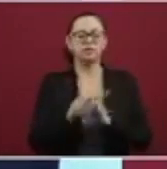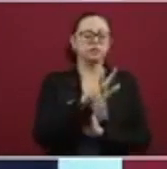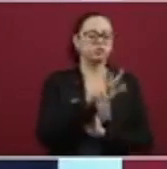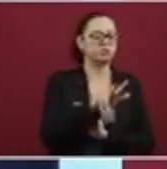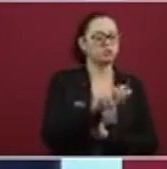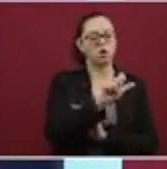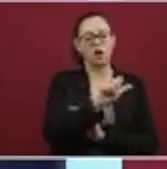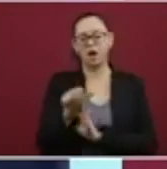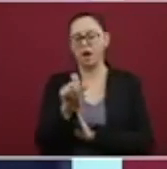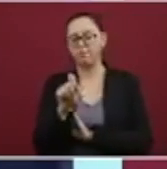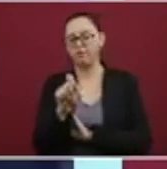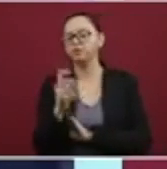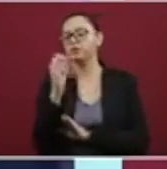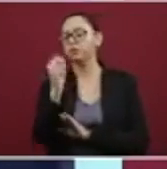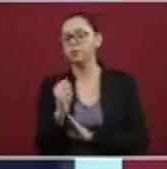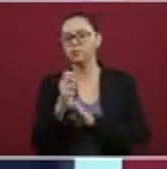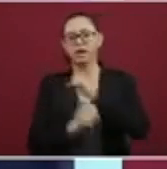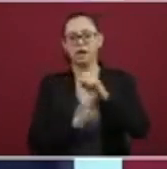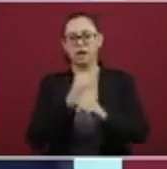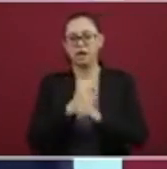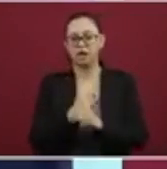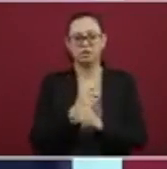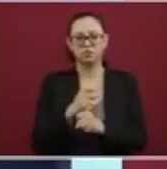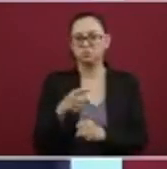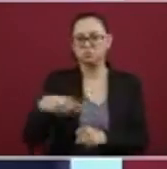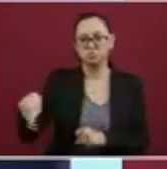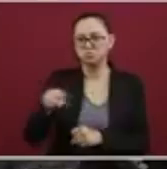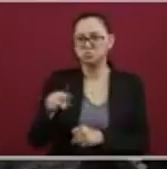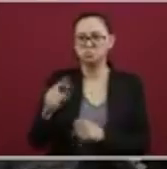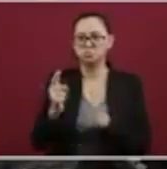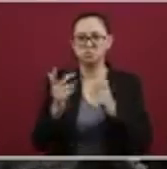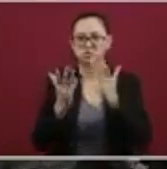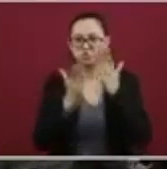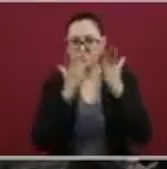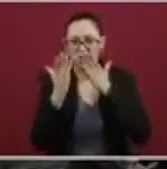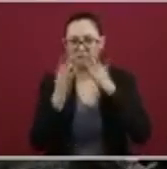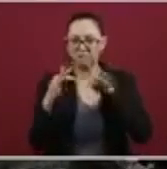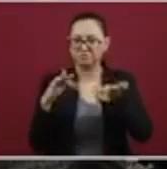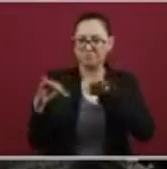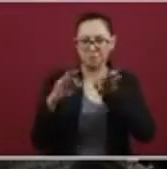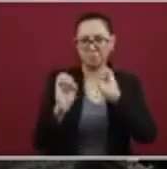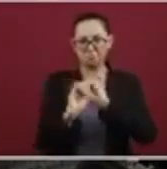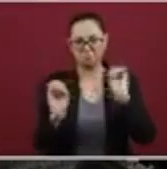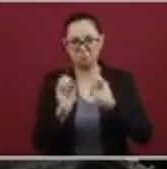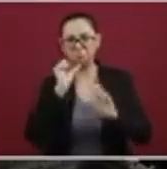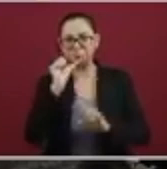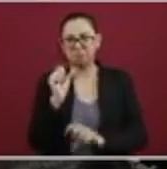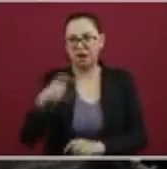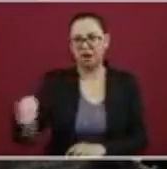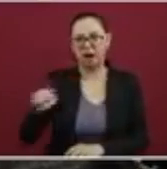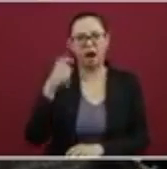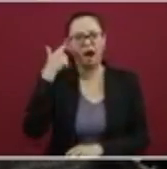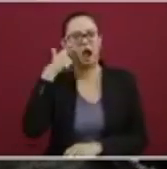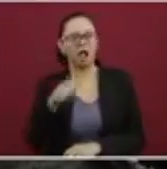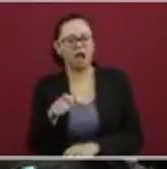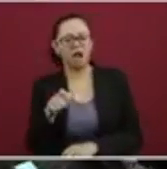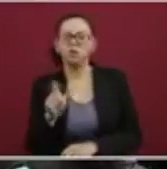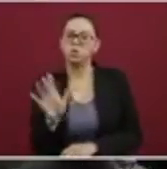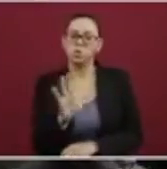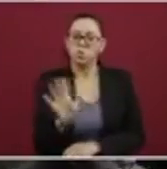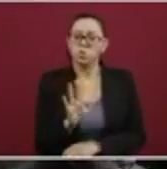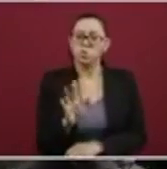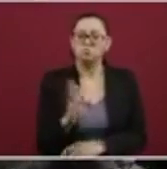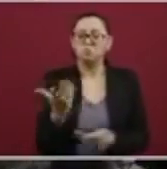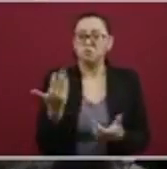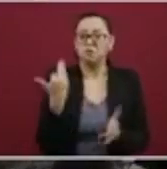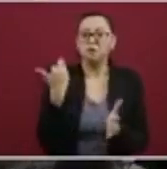que actualmente no están estudiando y no están trabajando, y no lo hacen no porque no quieran, sino porque no ha habido